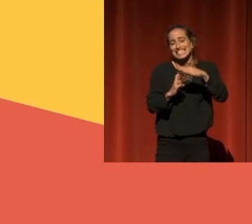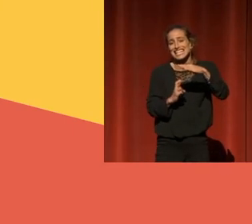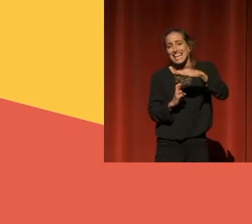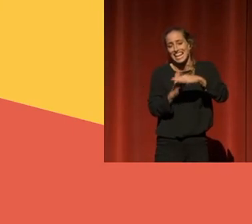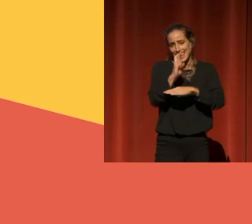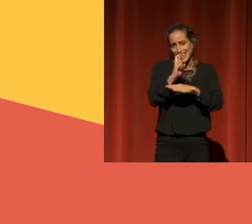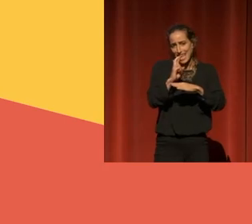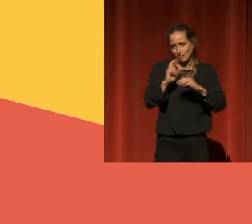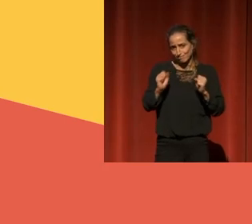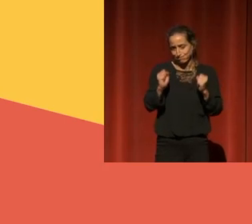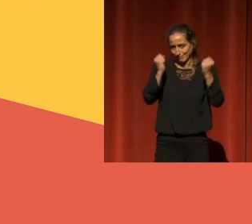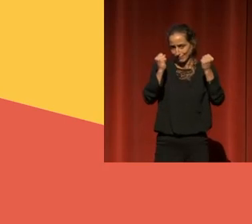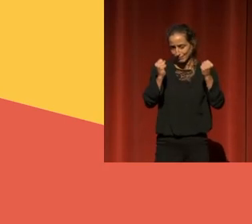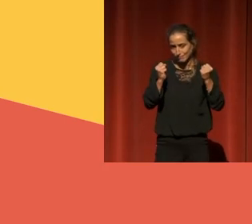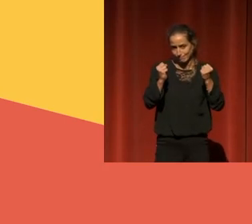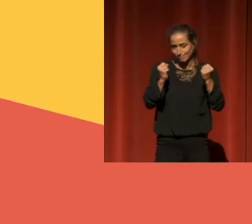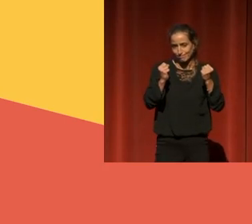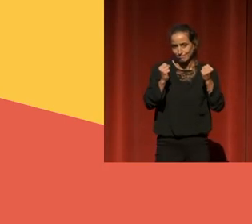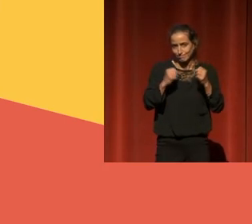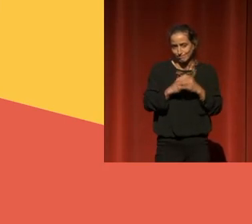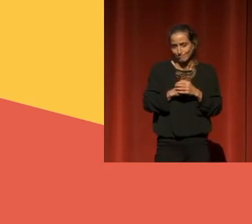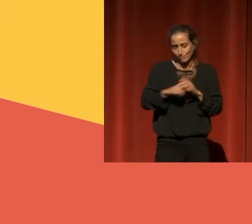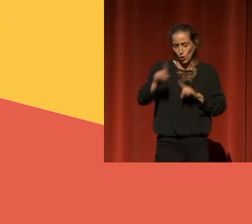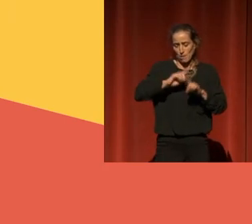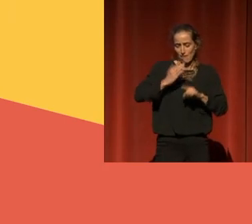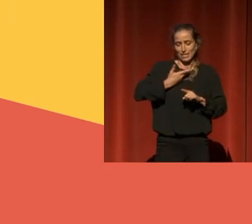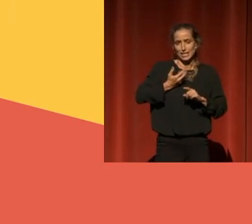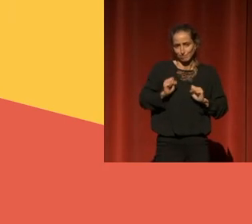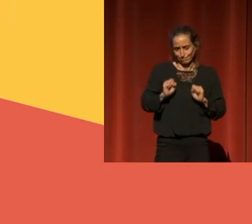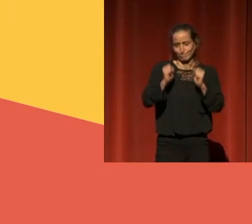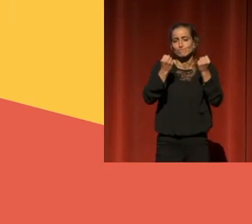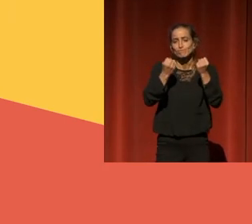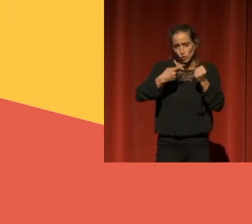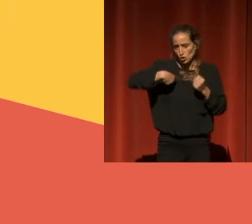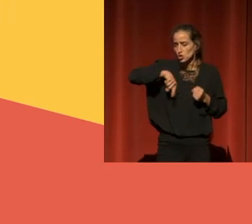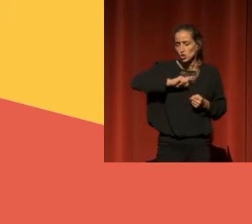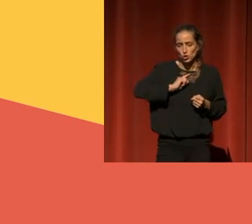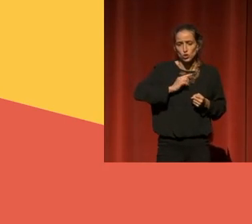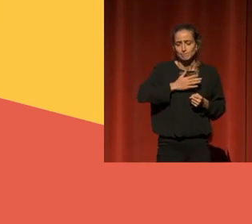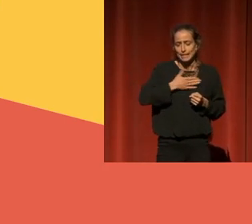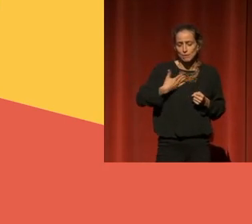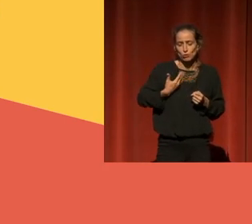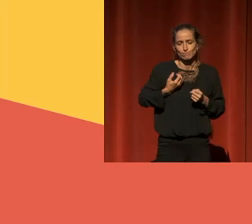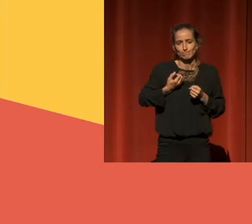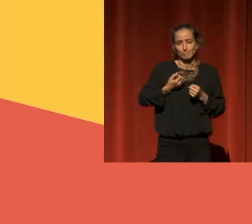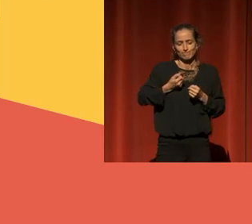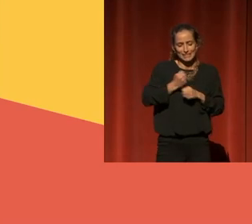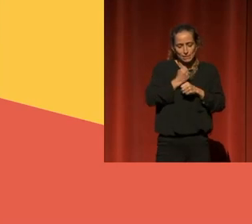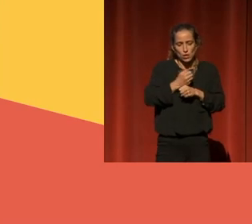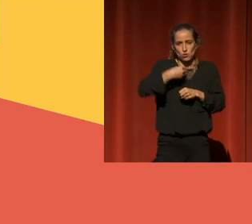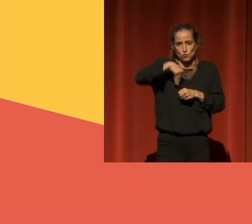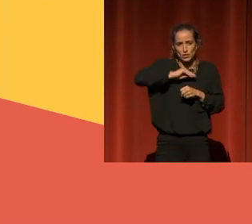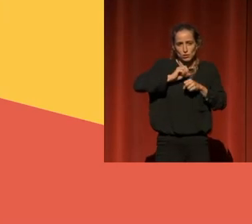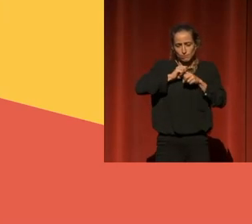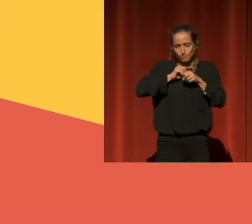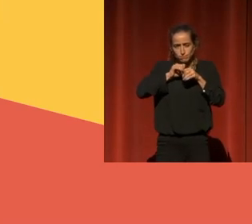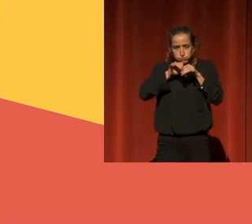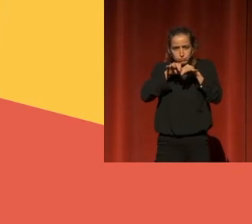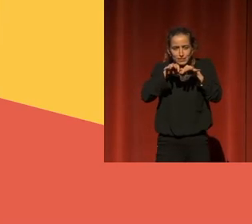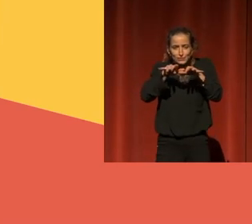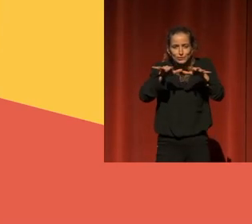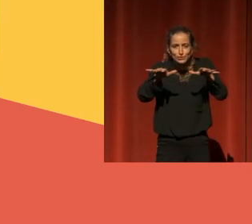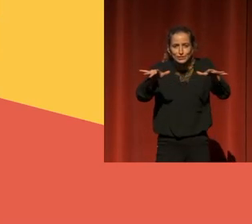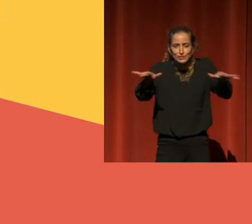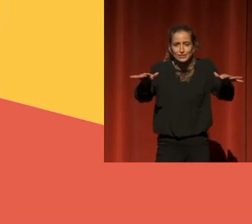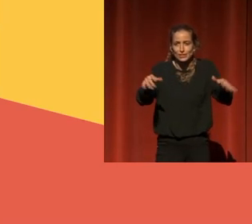para nosotros para difundir nuestra labor en la sociedad Hola soy